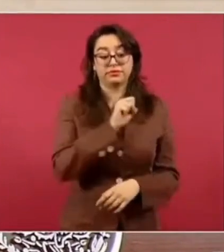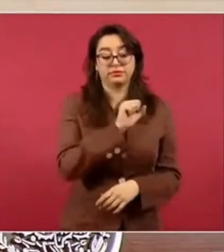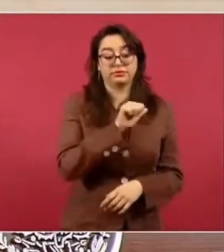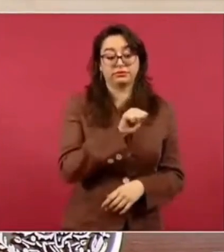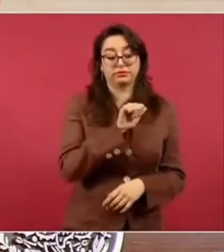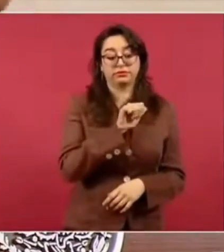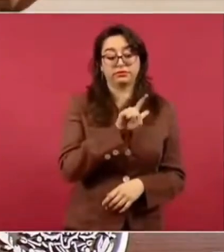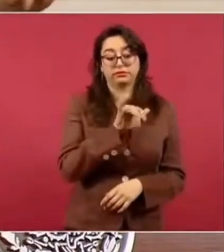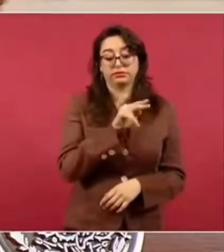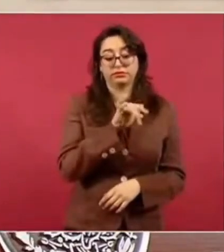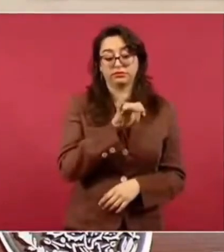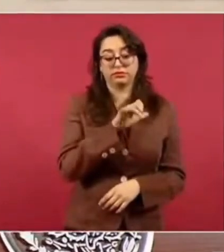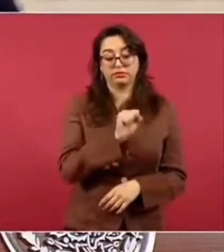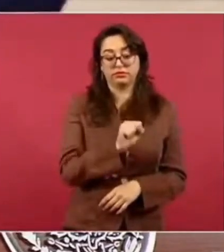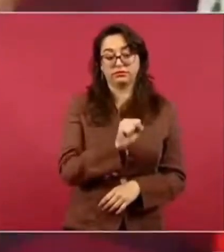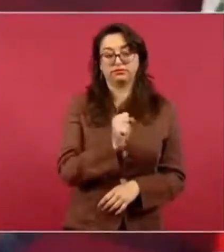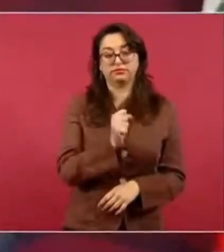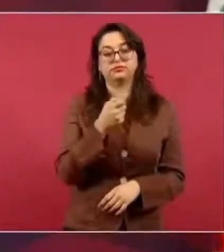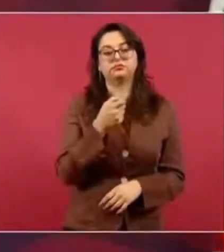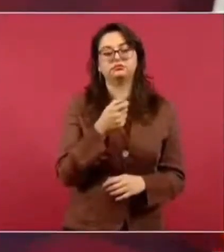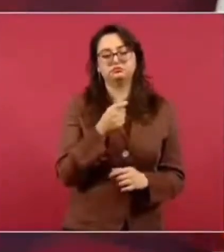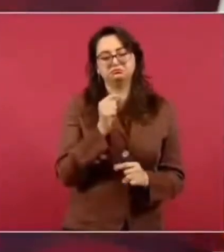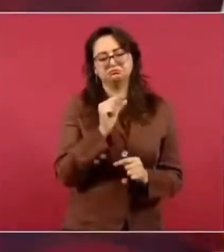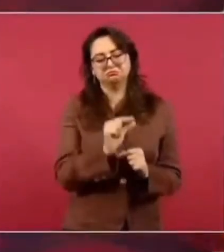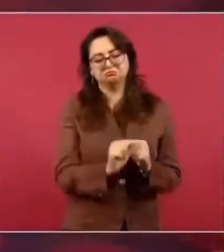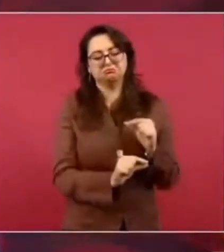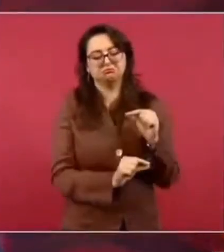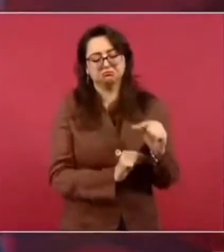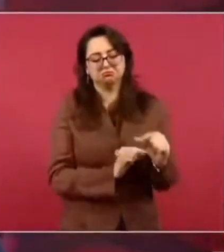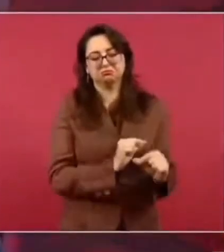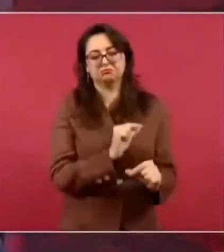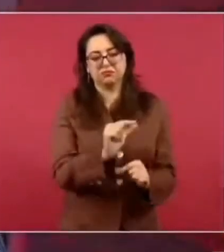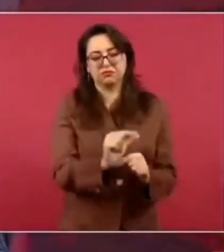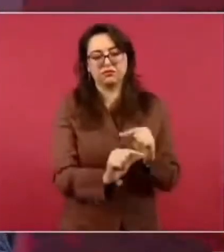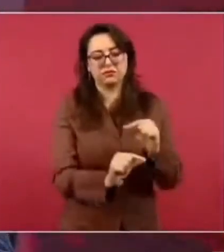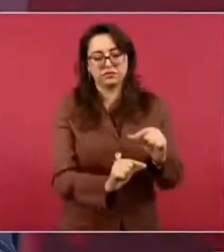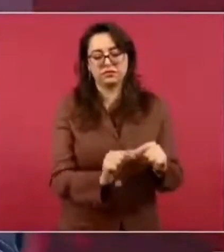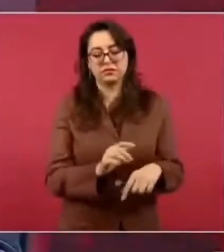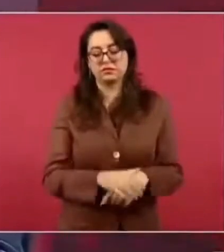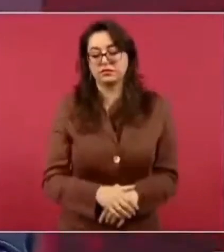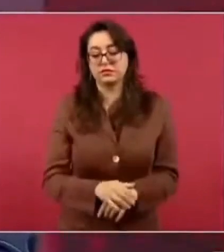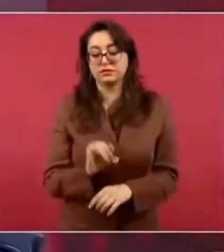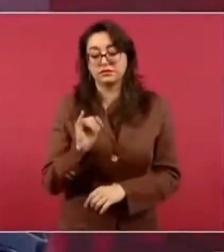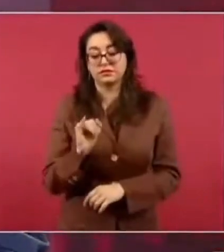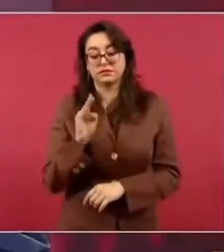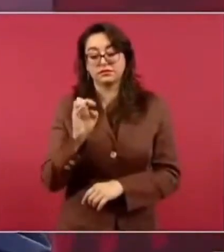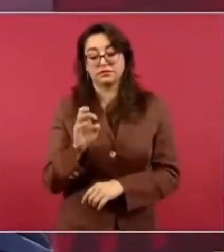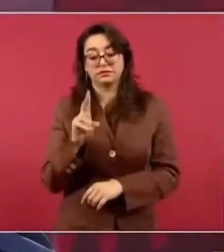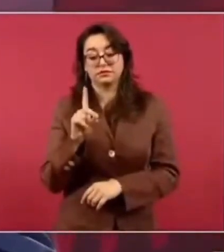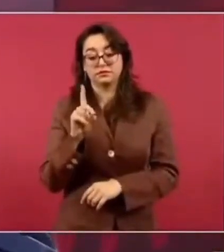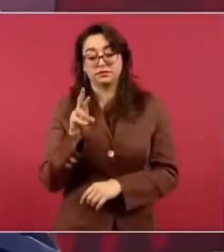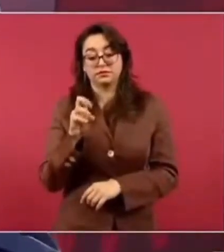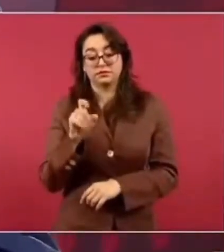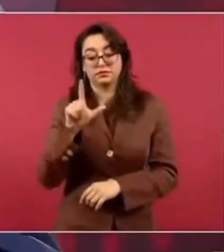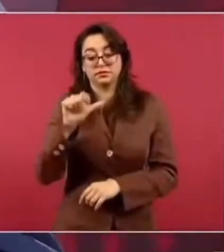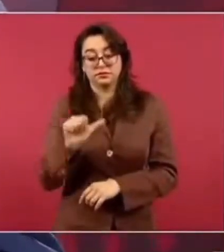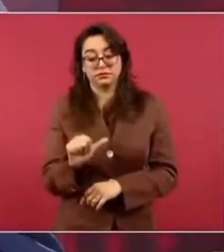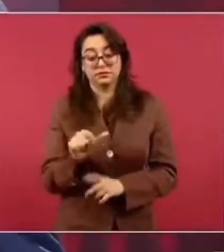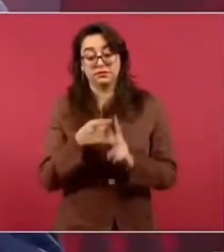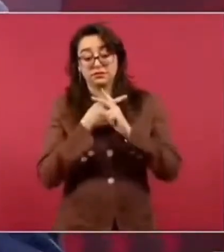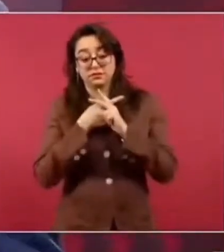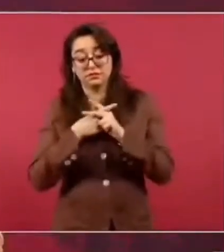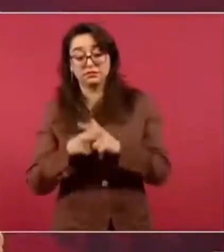pero no se avanzó mucho. Yo creo que Iberdrola aparece con